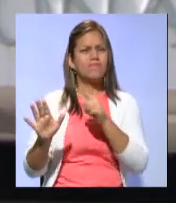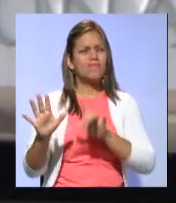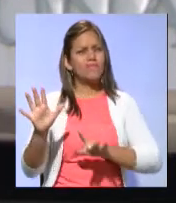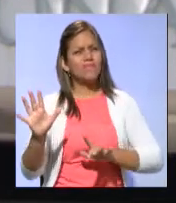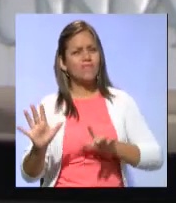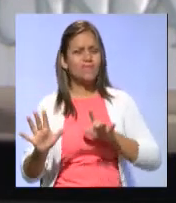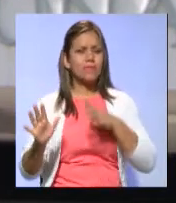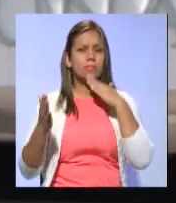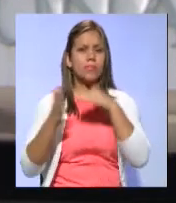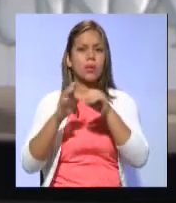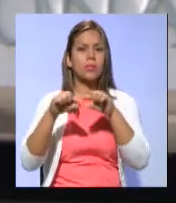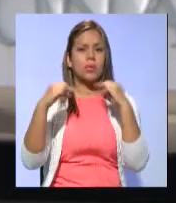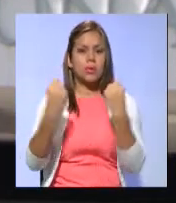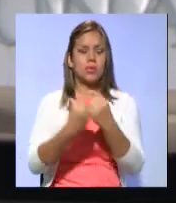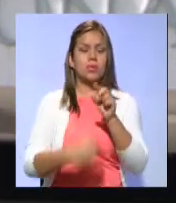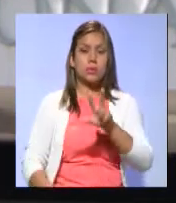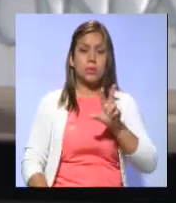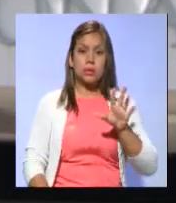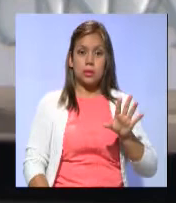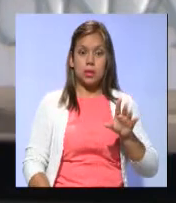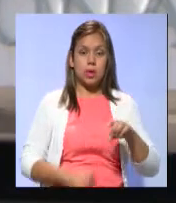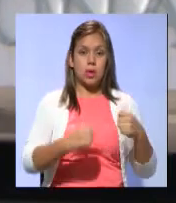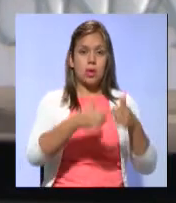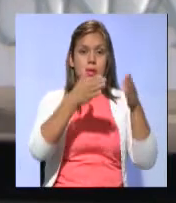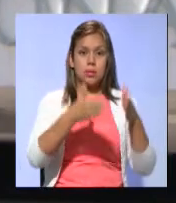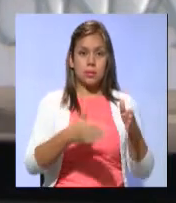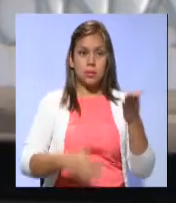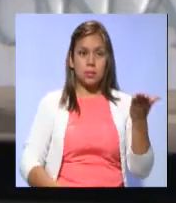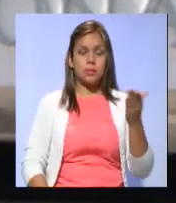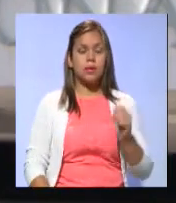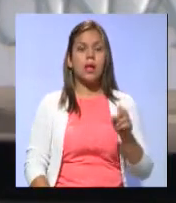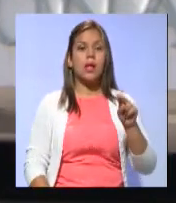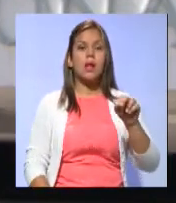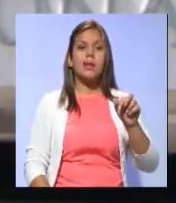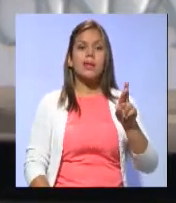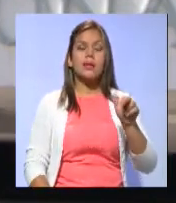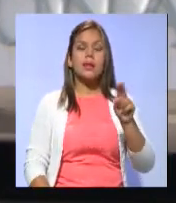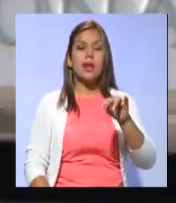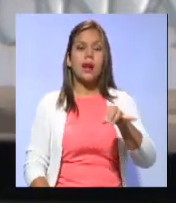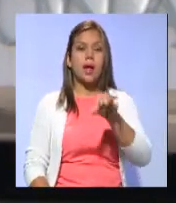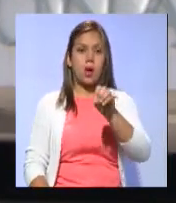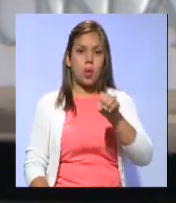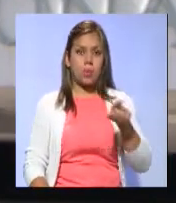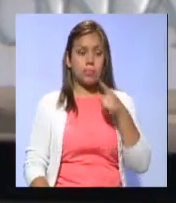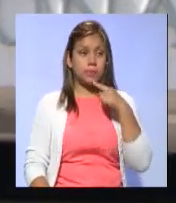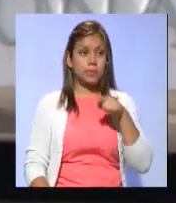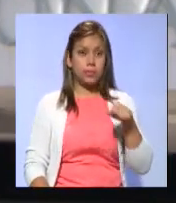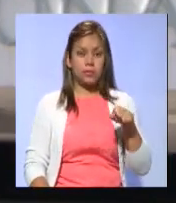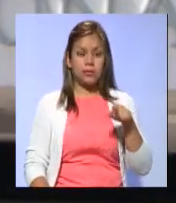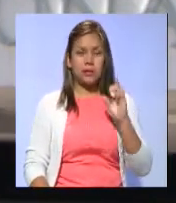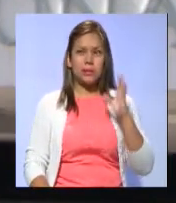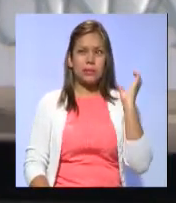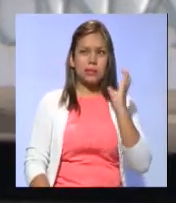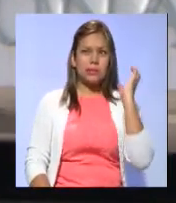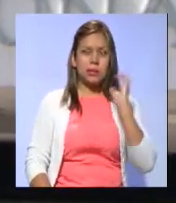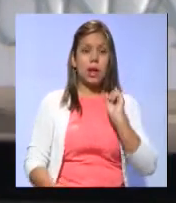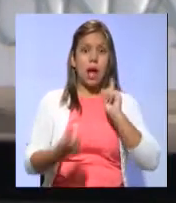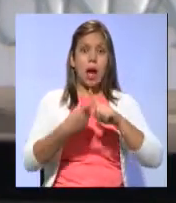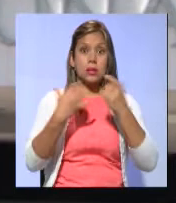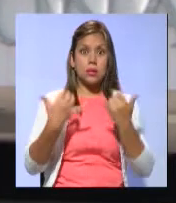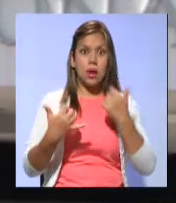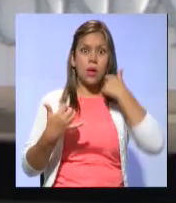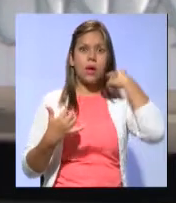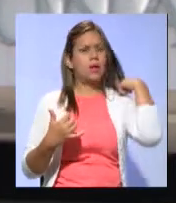ellas desde el Movimiento Alianza País por parte de la legisladora Amapola Naranjo. Ella critica de que hasta el momento